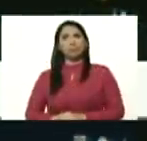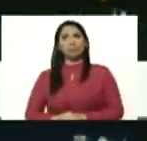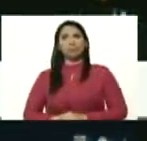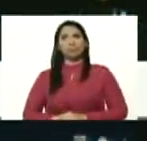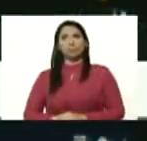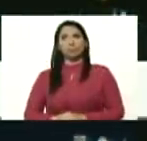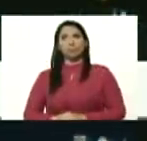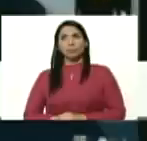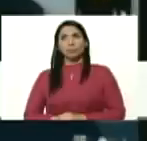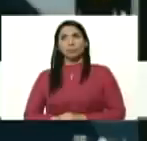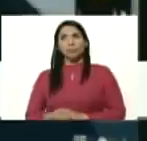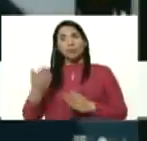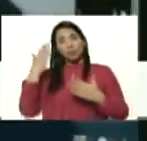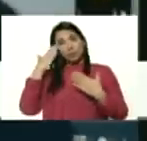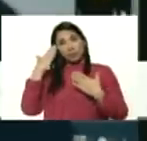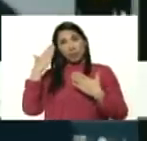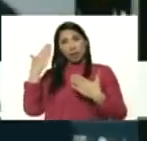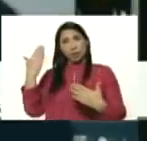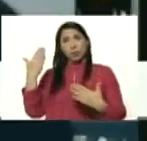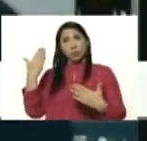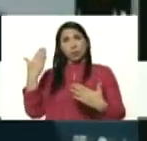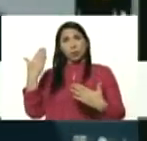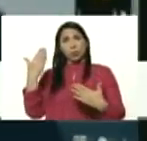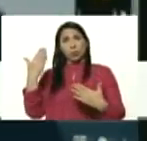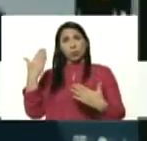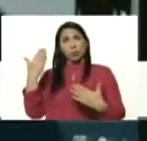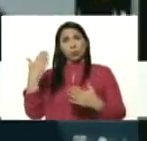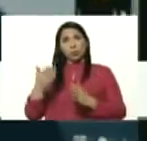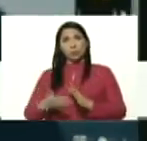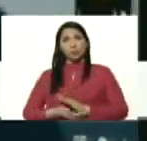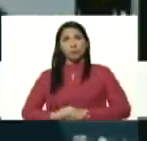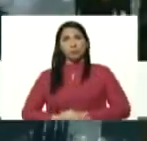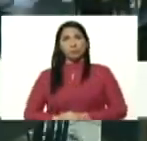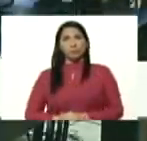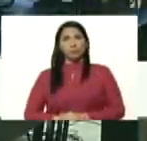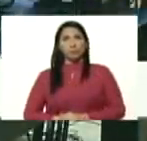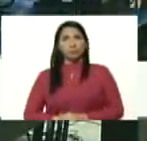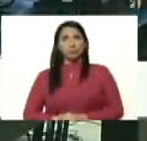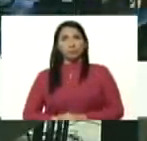Un saludo fraterno desde los trabajadores.